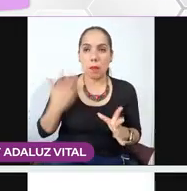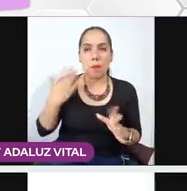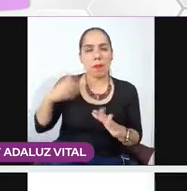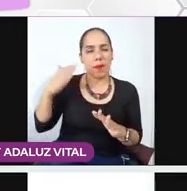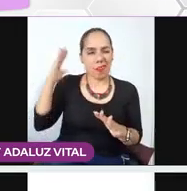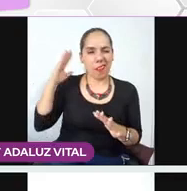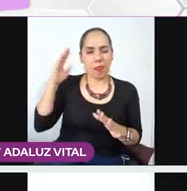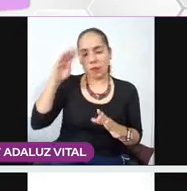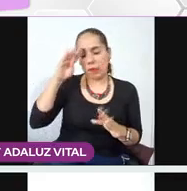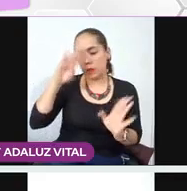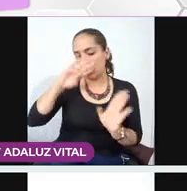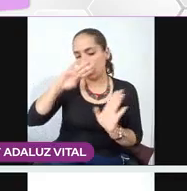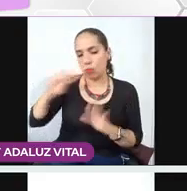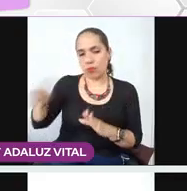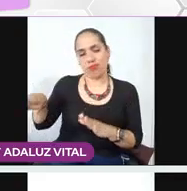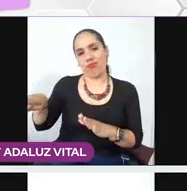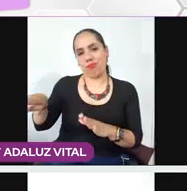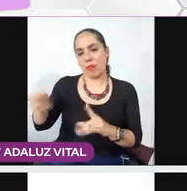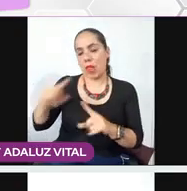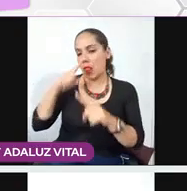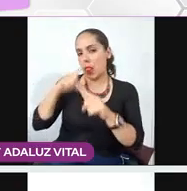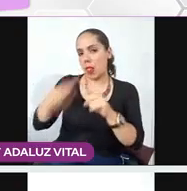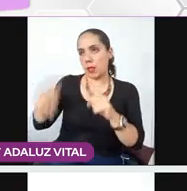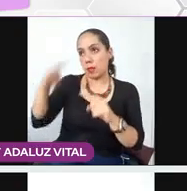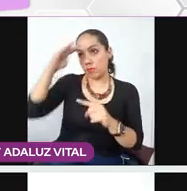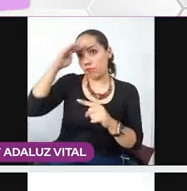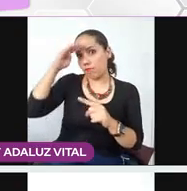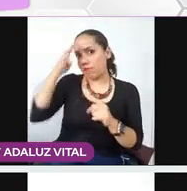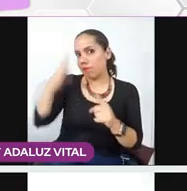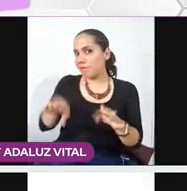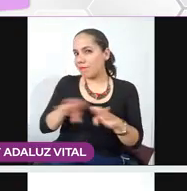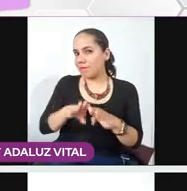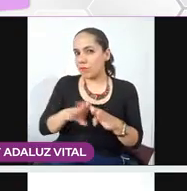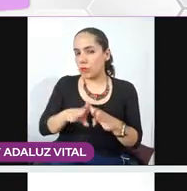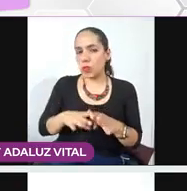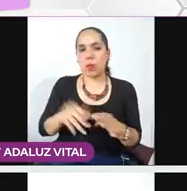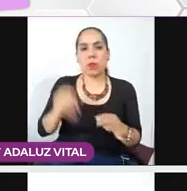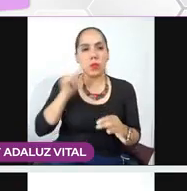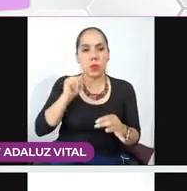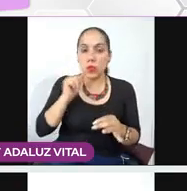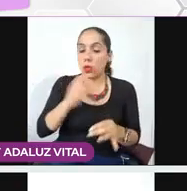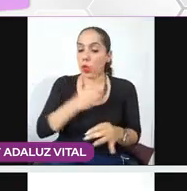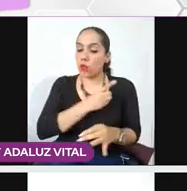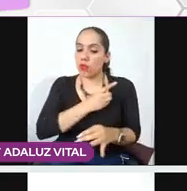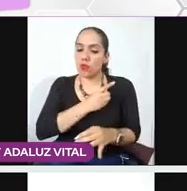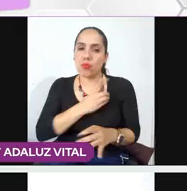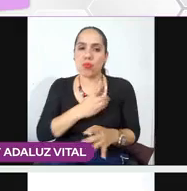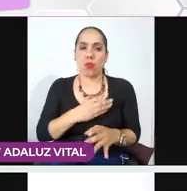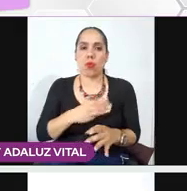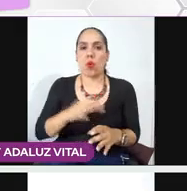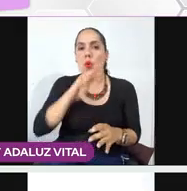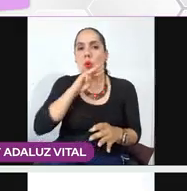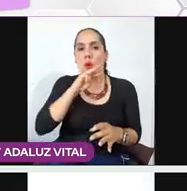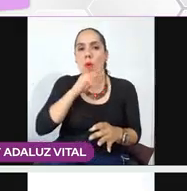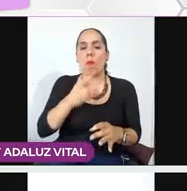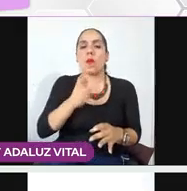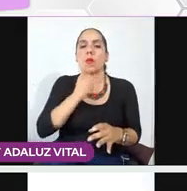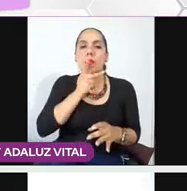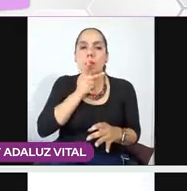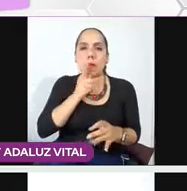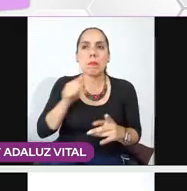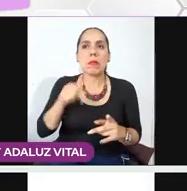diría yo, un prejuicio también de mamás o papás que toleran